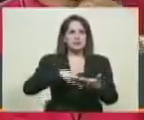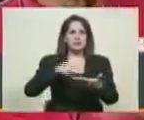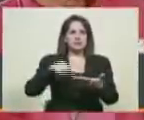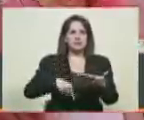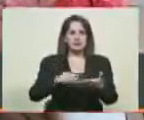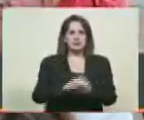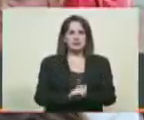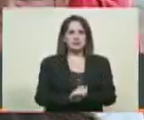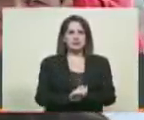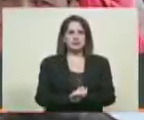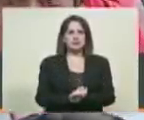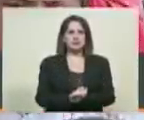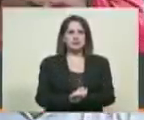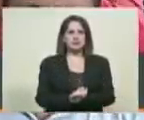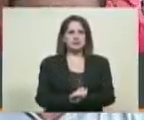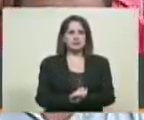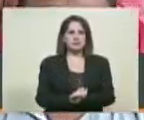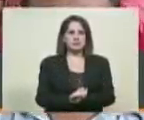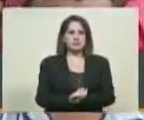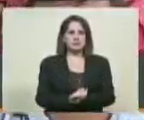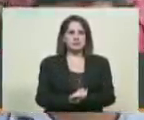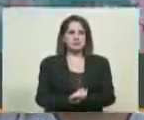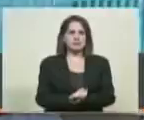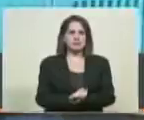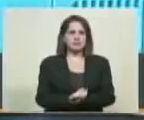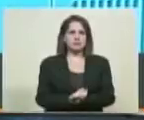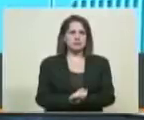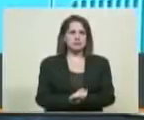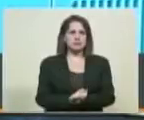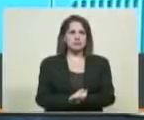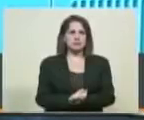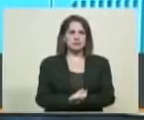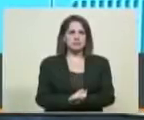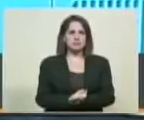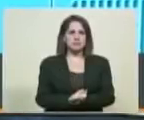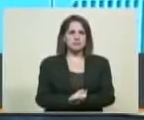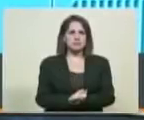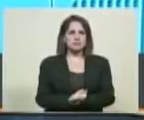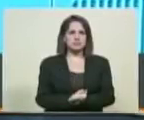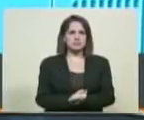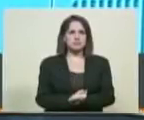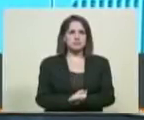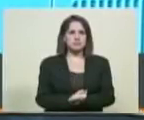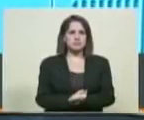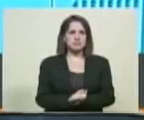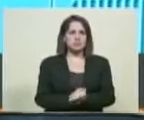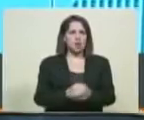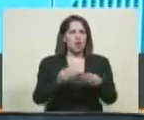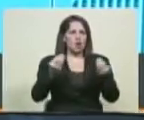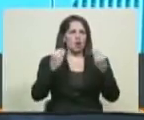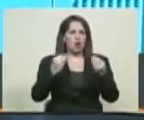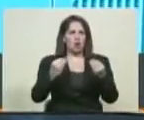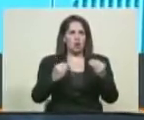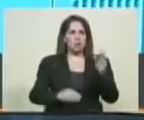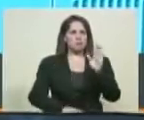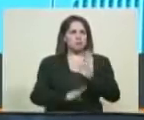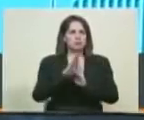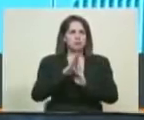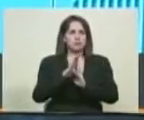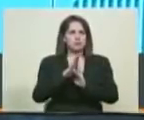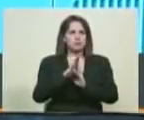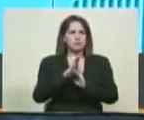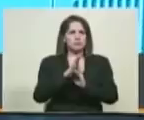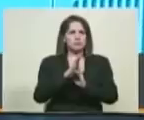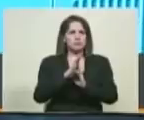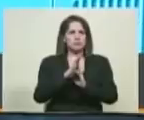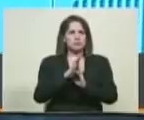único que hizo Santos. En sus 8 años, en 8 años de Santos, creció